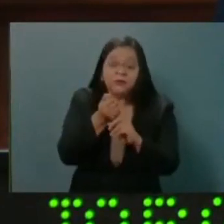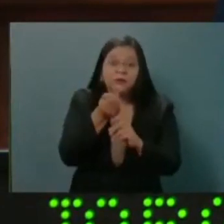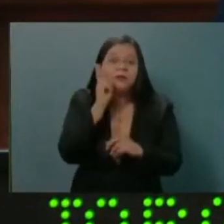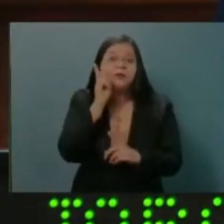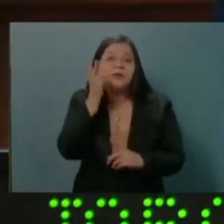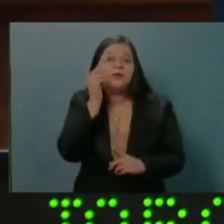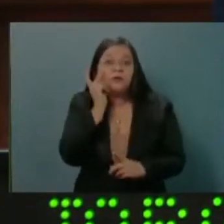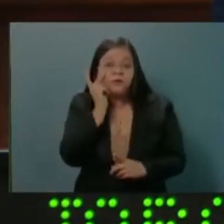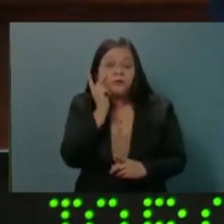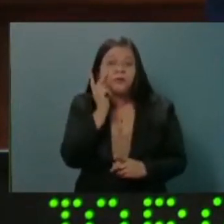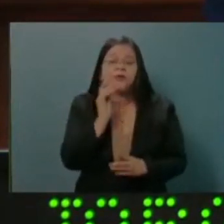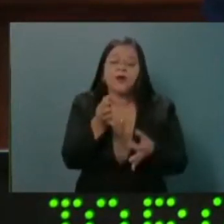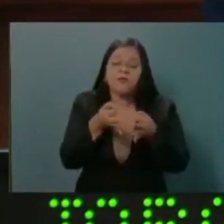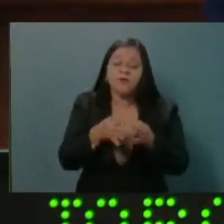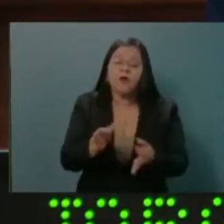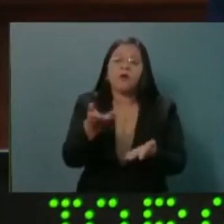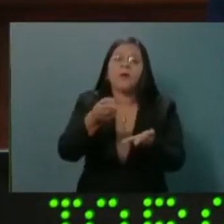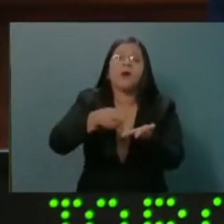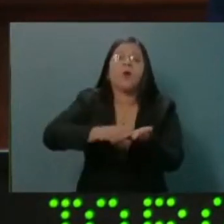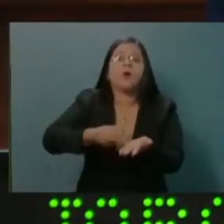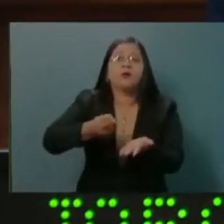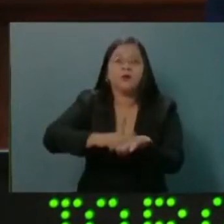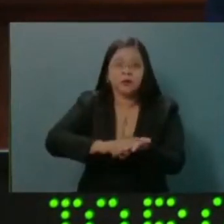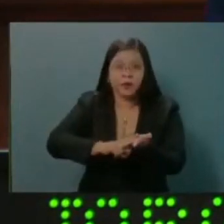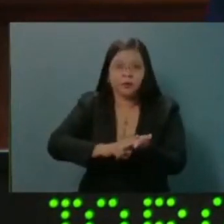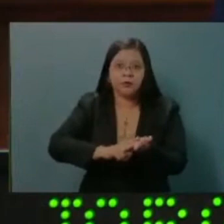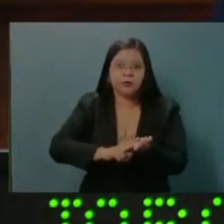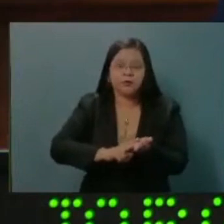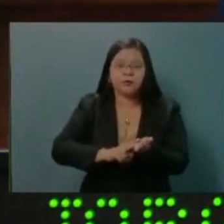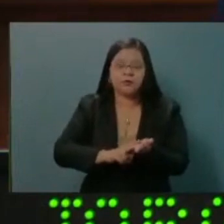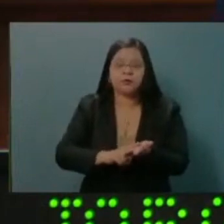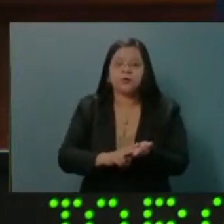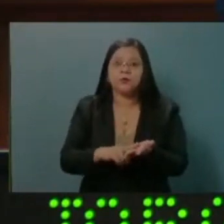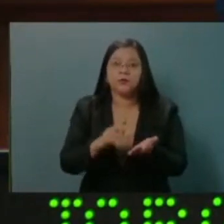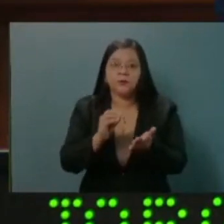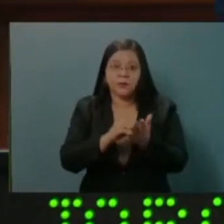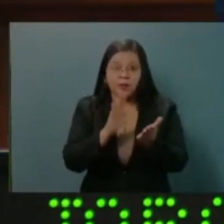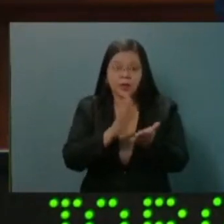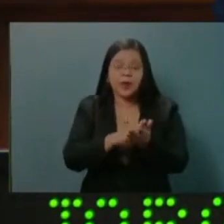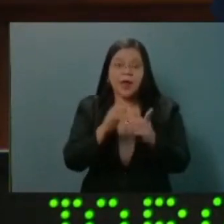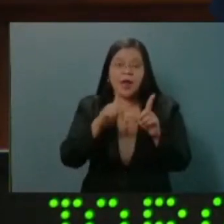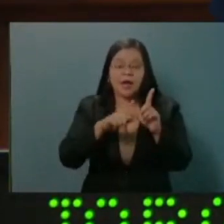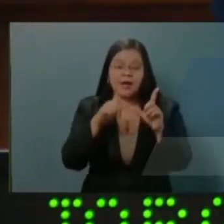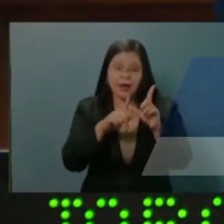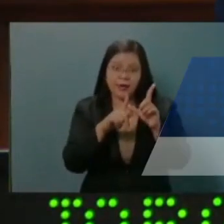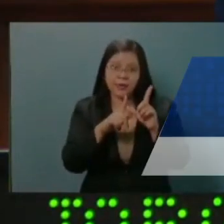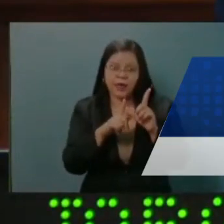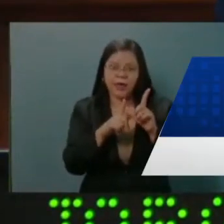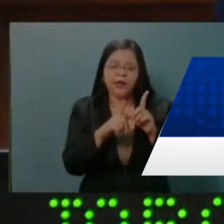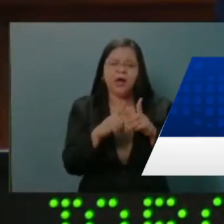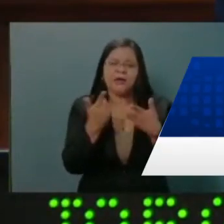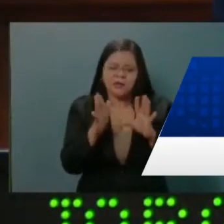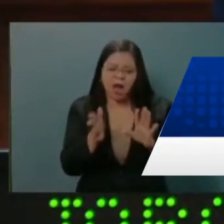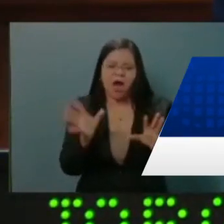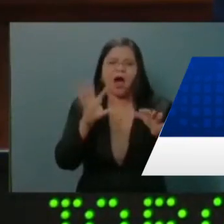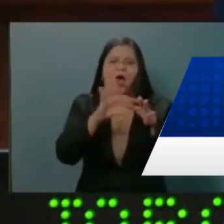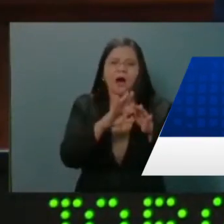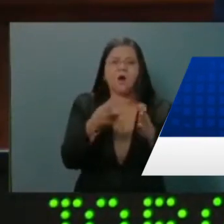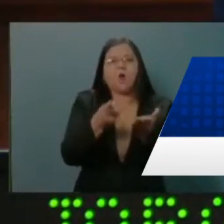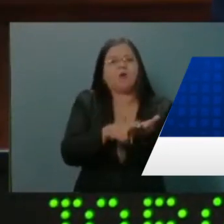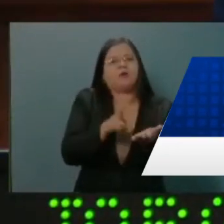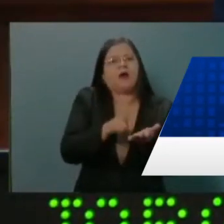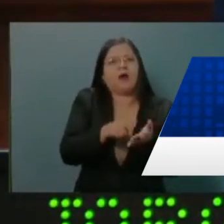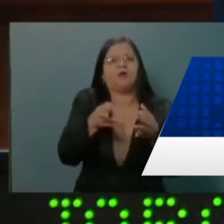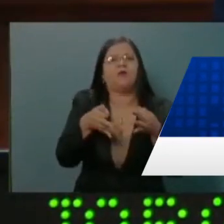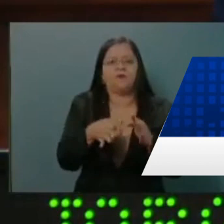refiere al modo de contratar y establece literales que encajan en esa contratación y